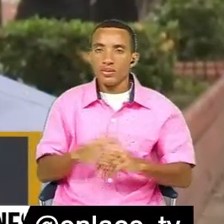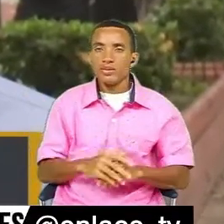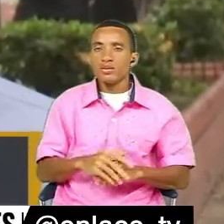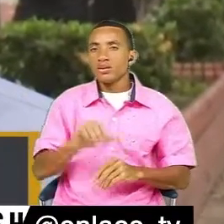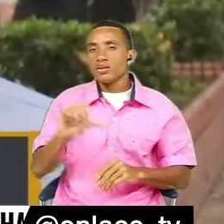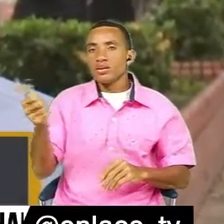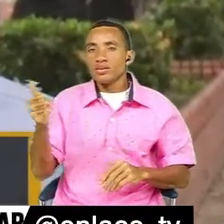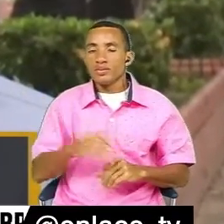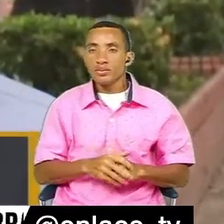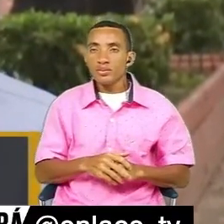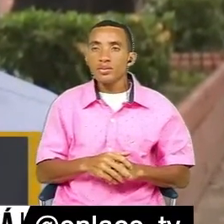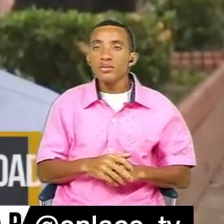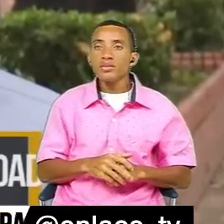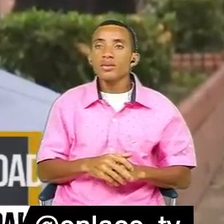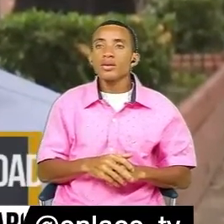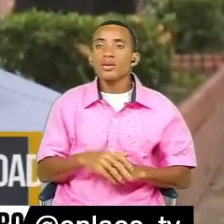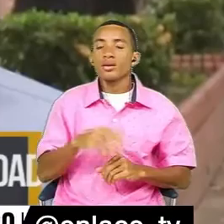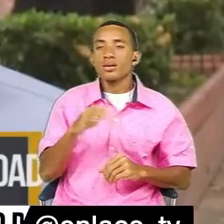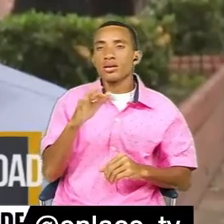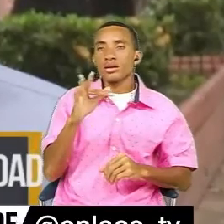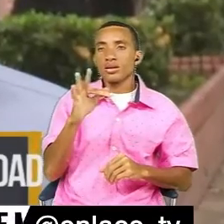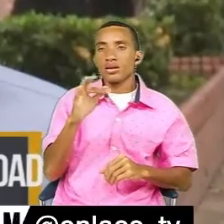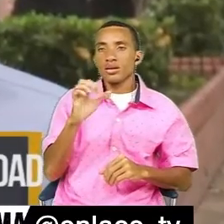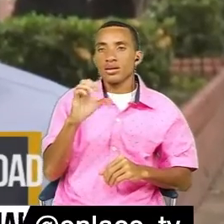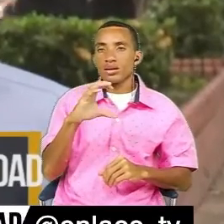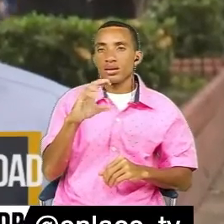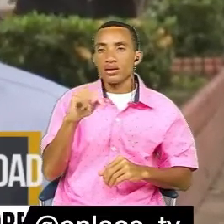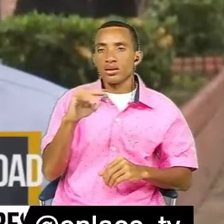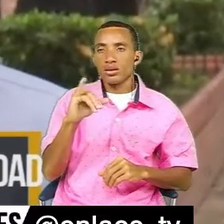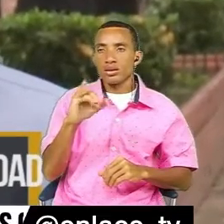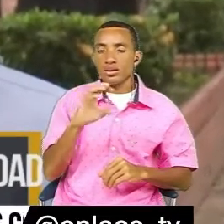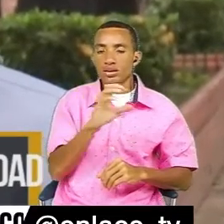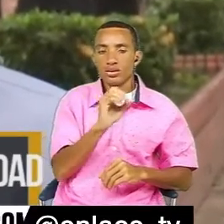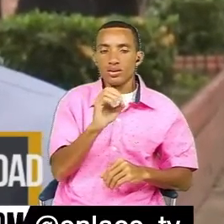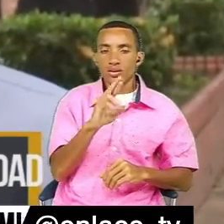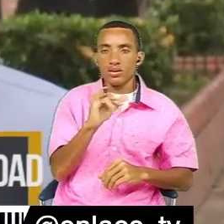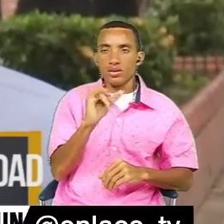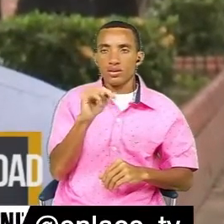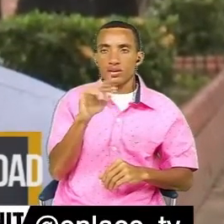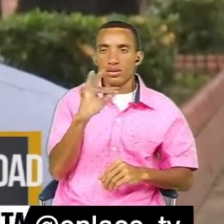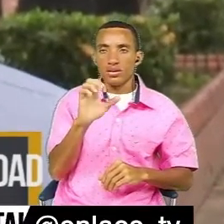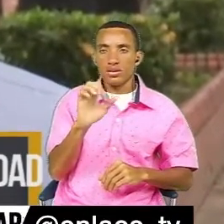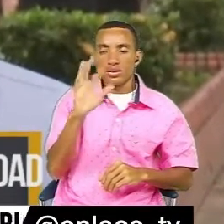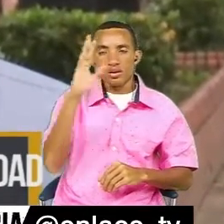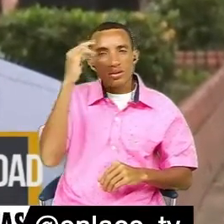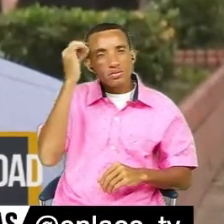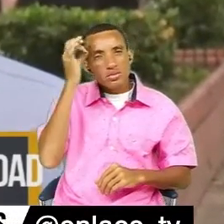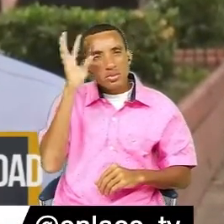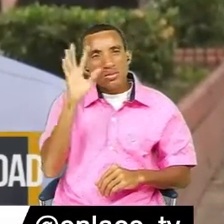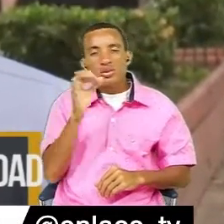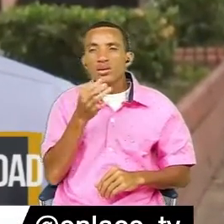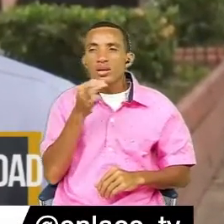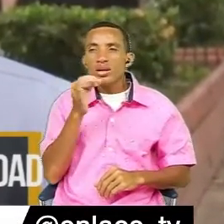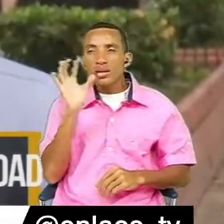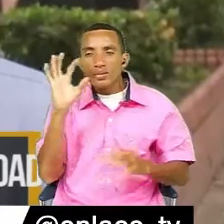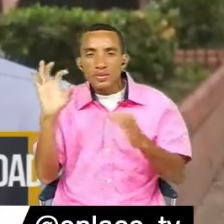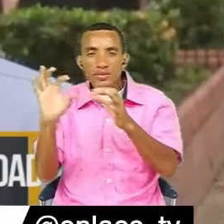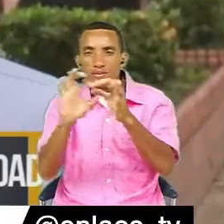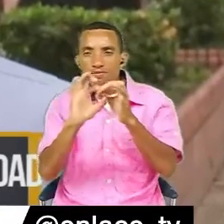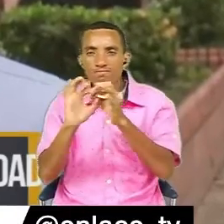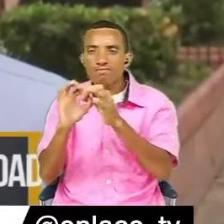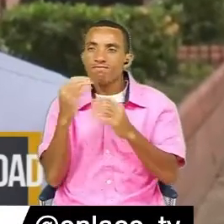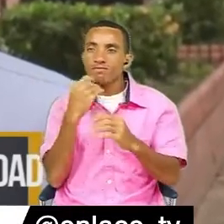la última compañía que se llama Tecnioriente. Entonces, no sé si exista una especie de lazo dentro